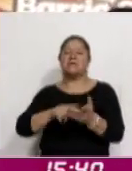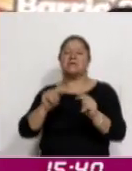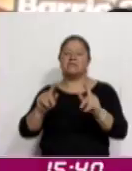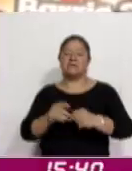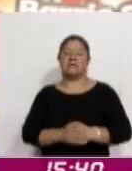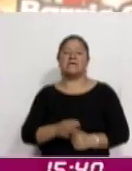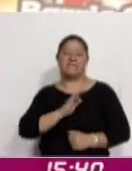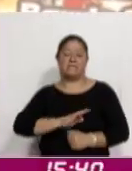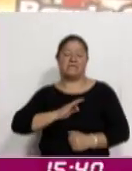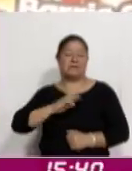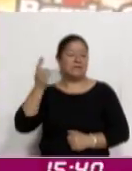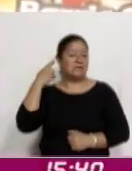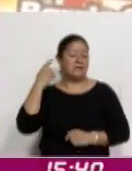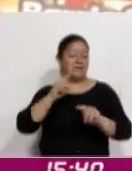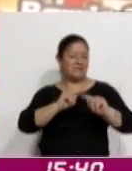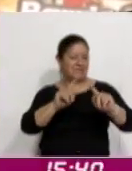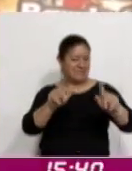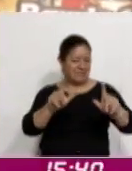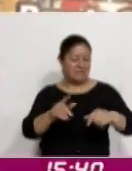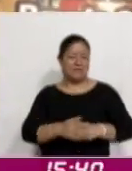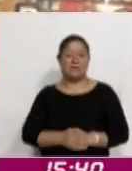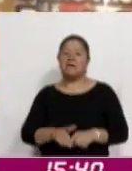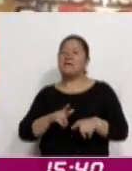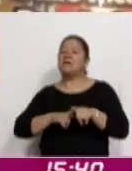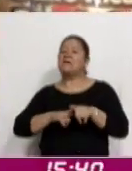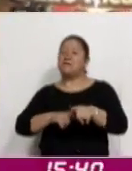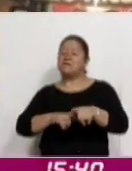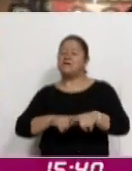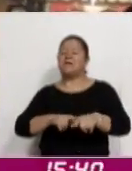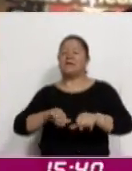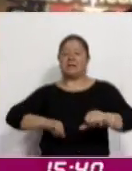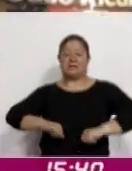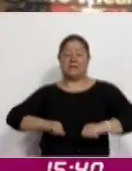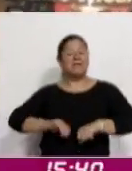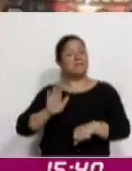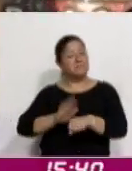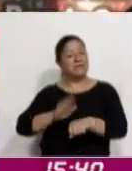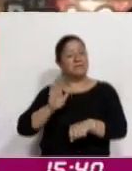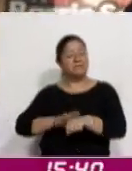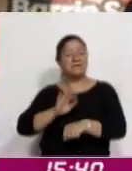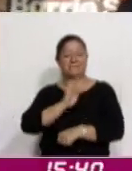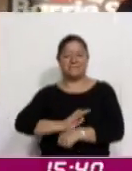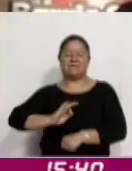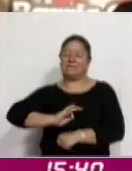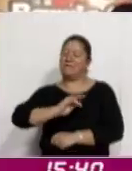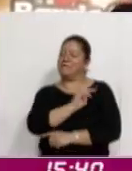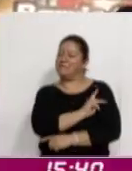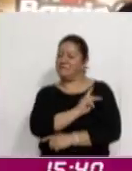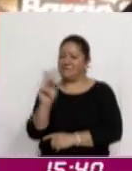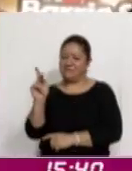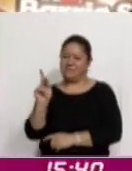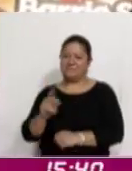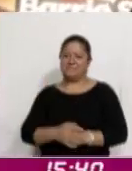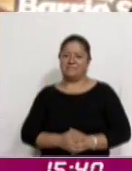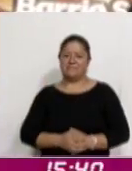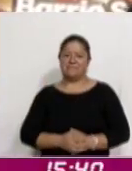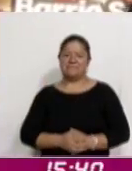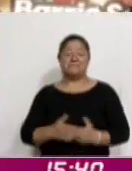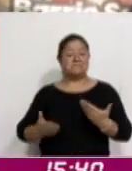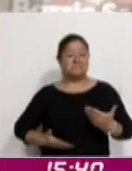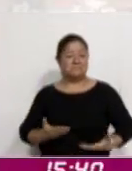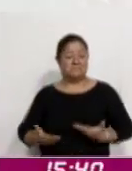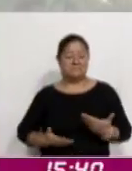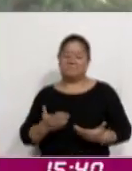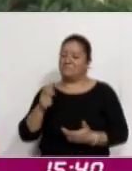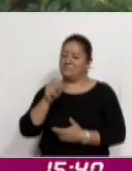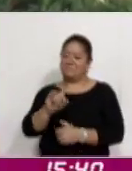Radio Tlaxcala y que pues sigan haciendo más eventos, y muchas gracias a todos por estos eventos y bailes y